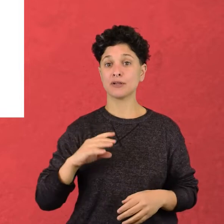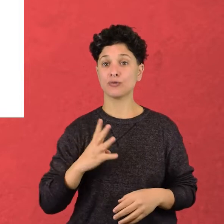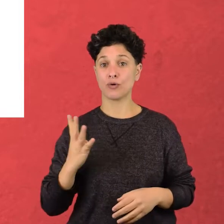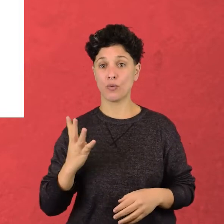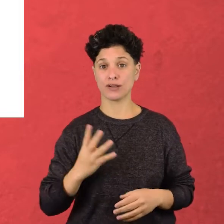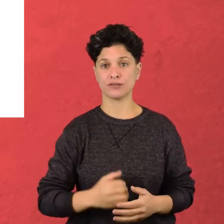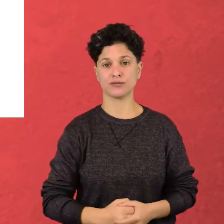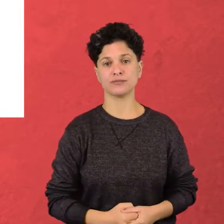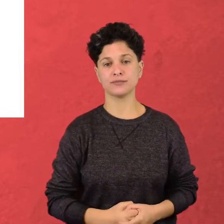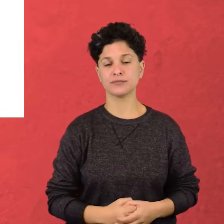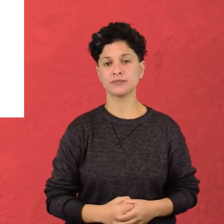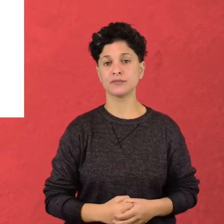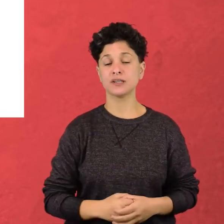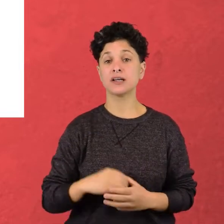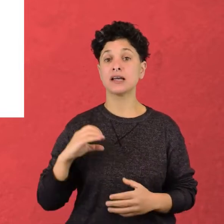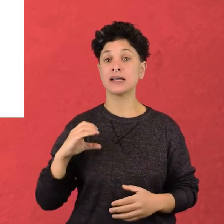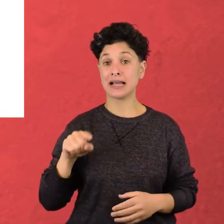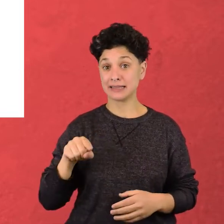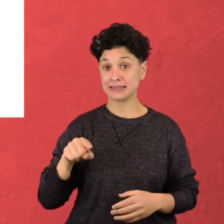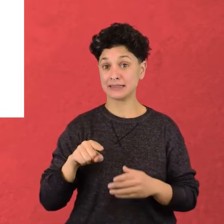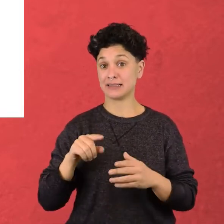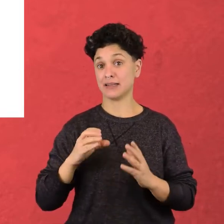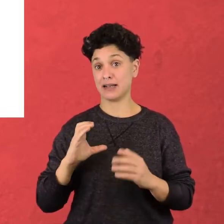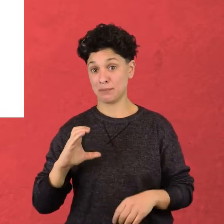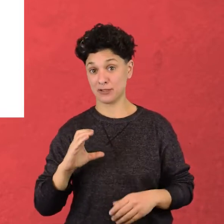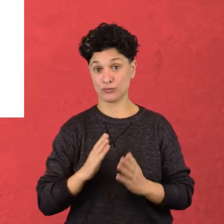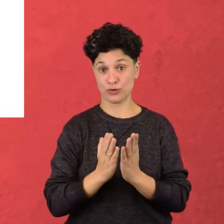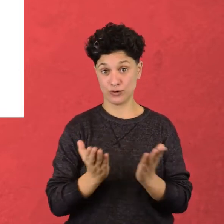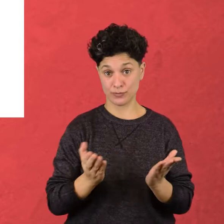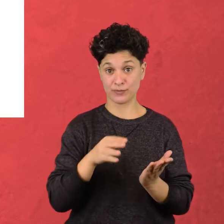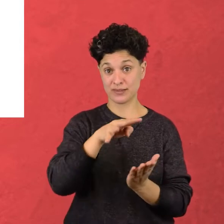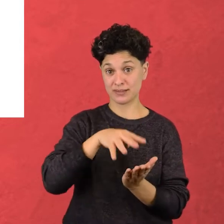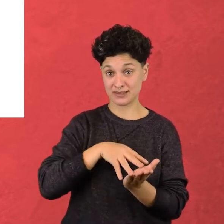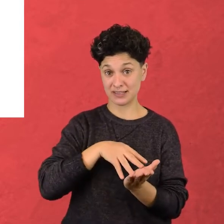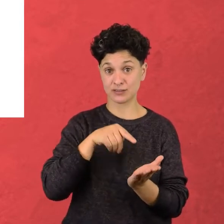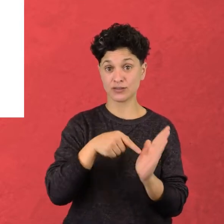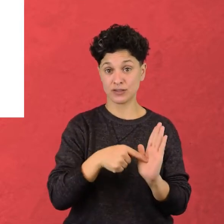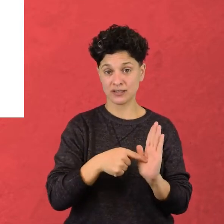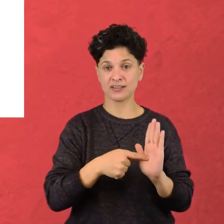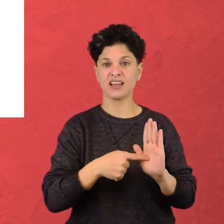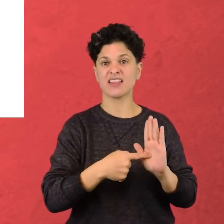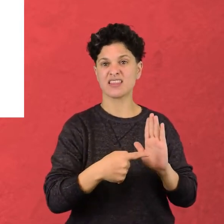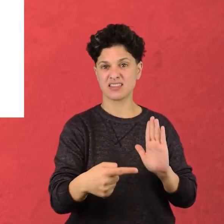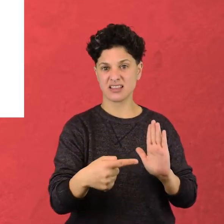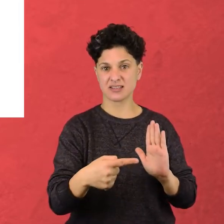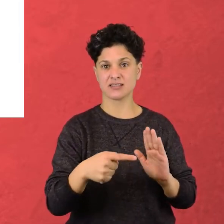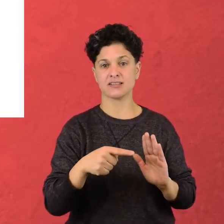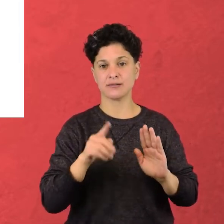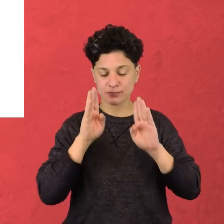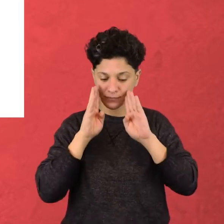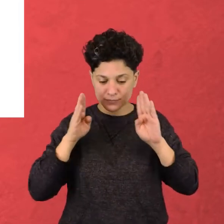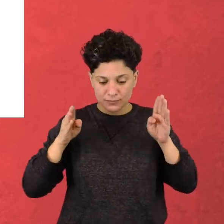los conceptos. Capítulo 4. Y el capítulo 4